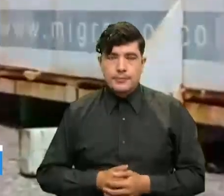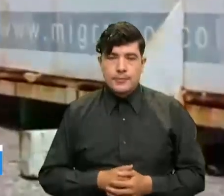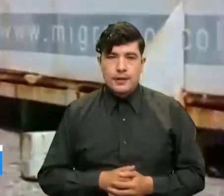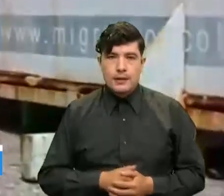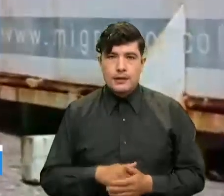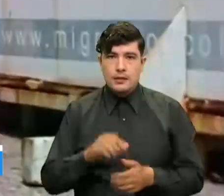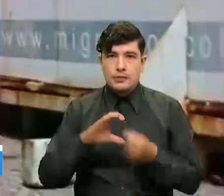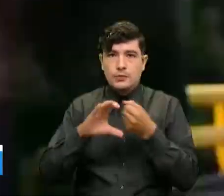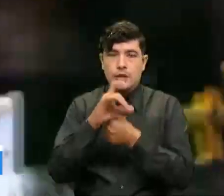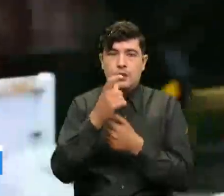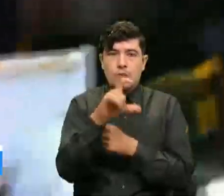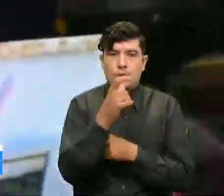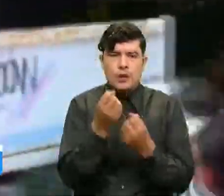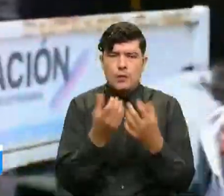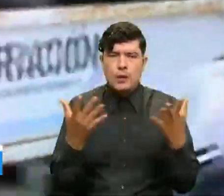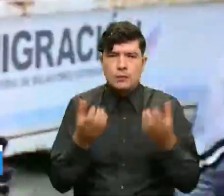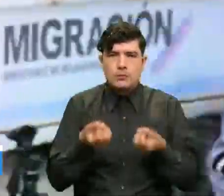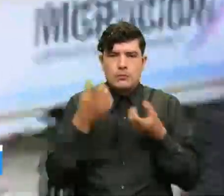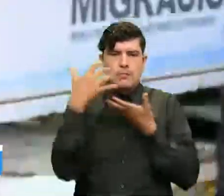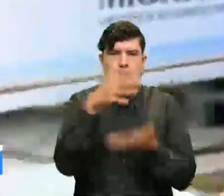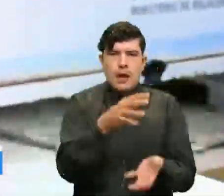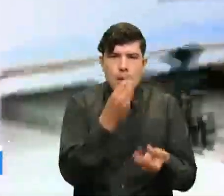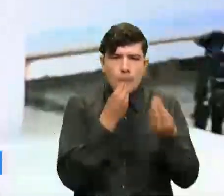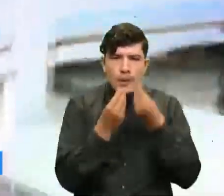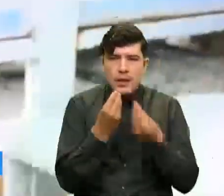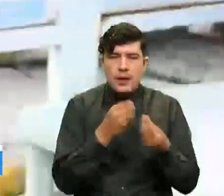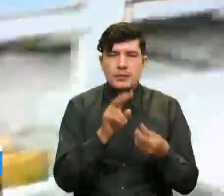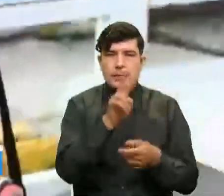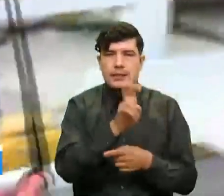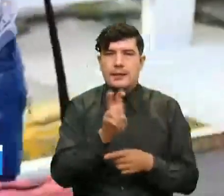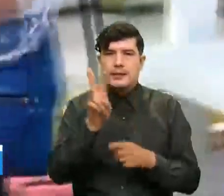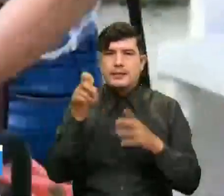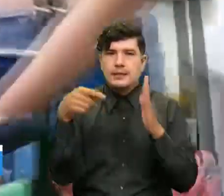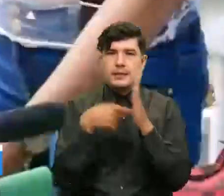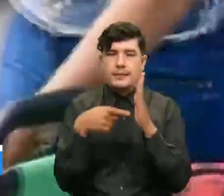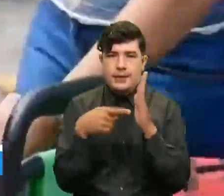77.000 raciones del Plan de Alimentación Escolar para los estudiantes beneficiarios del programa.